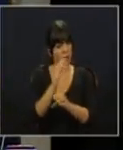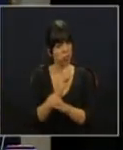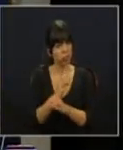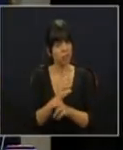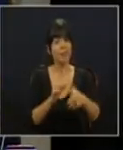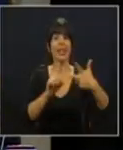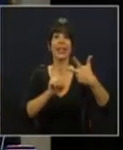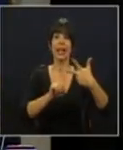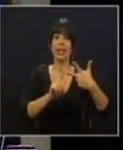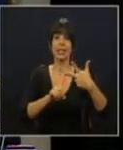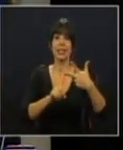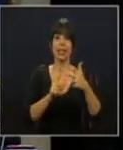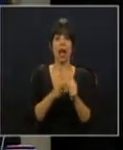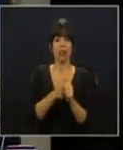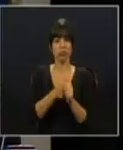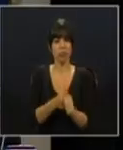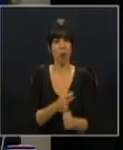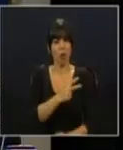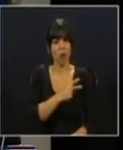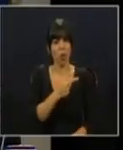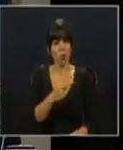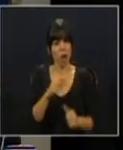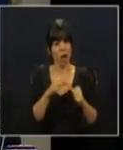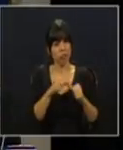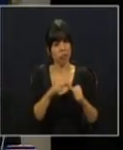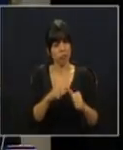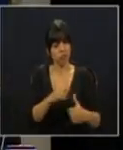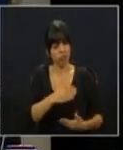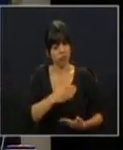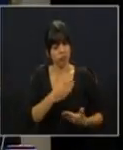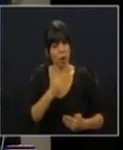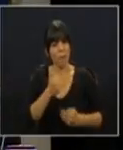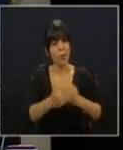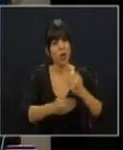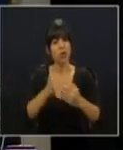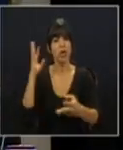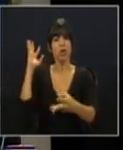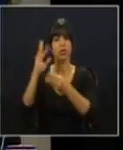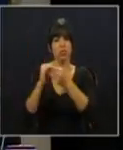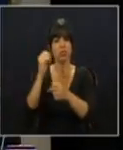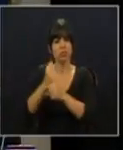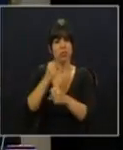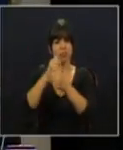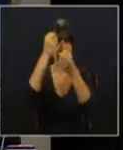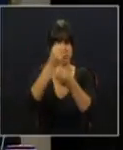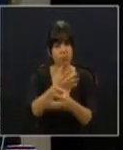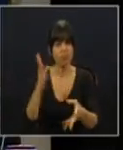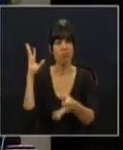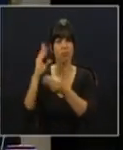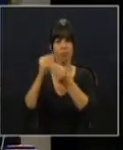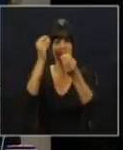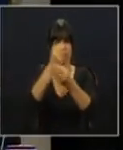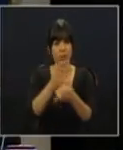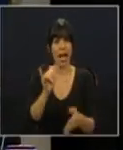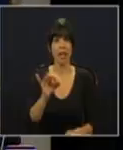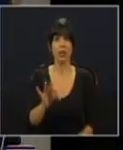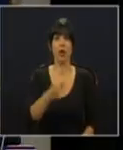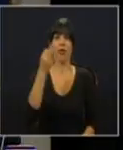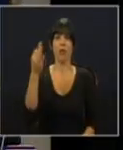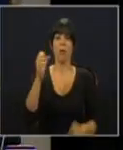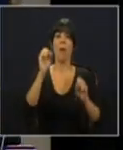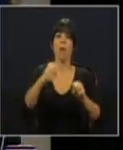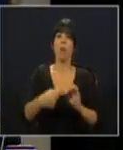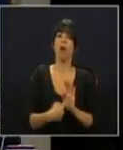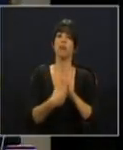tercera, someterse voluntaria y permanentemente a procesos de rendición de cuentas, respondiendo de esa manera a la